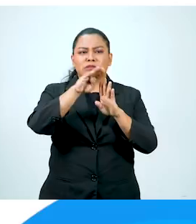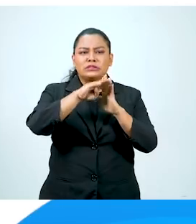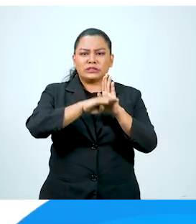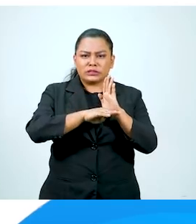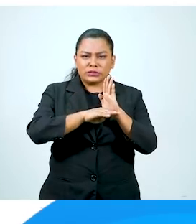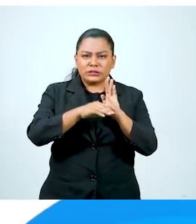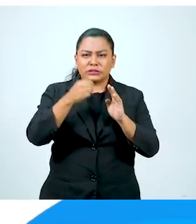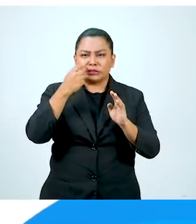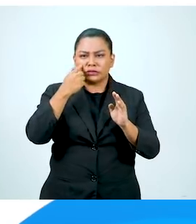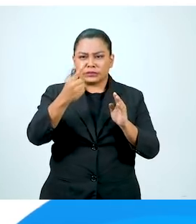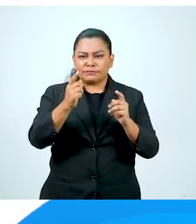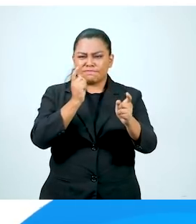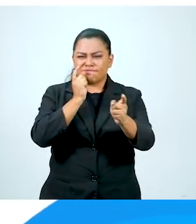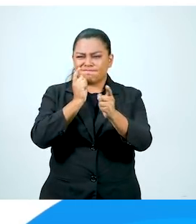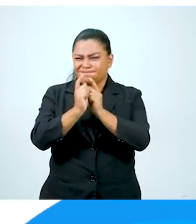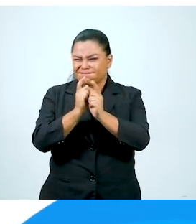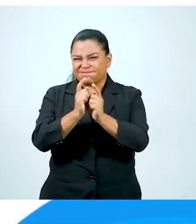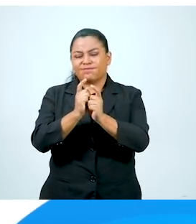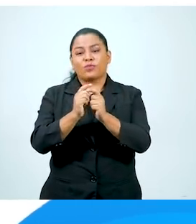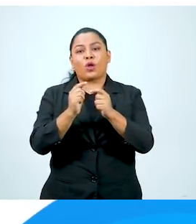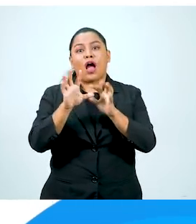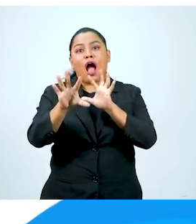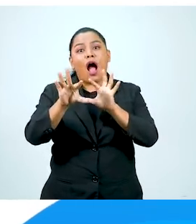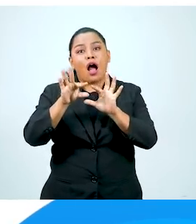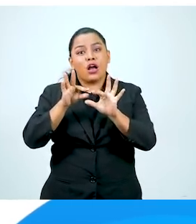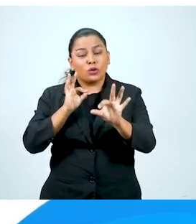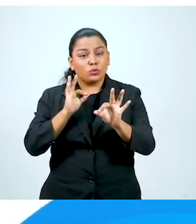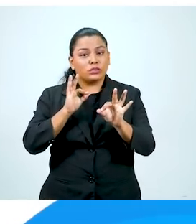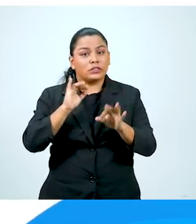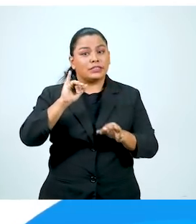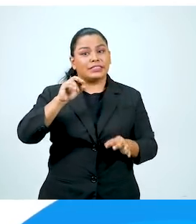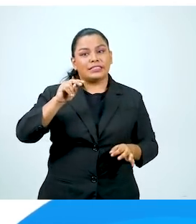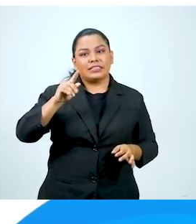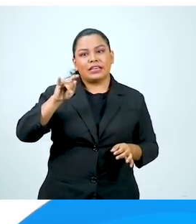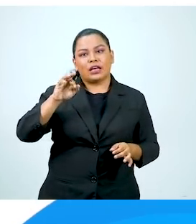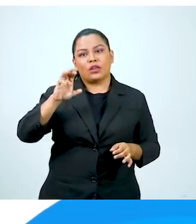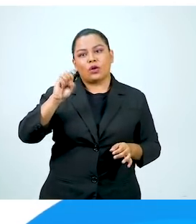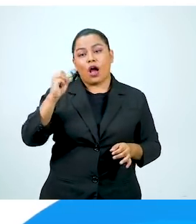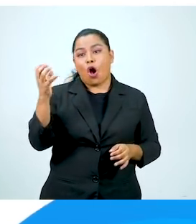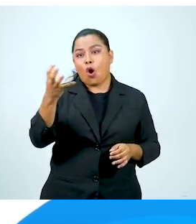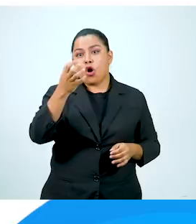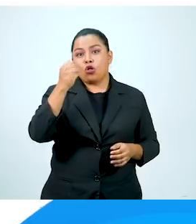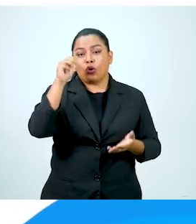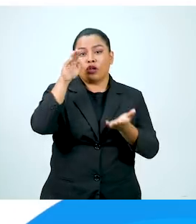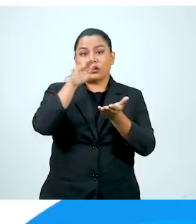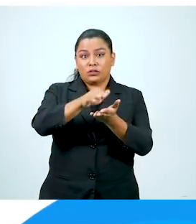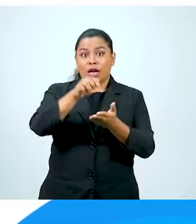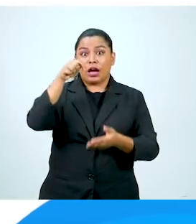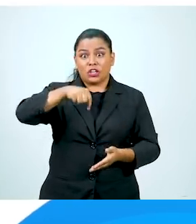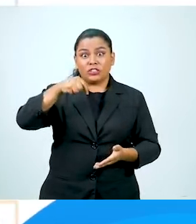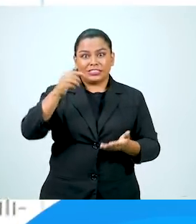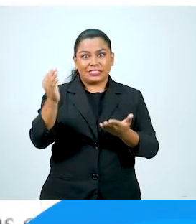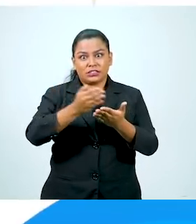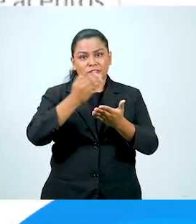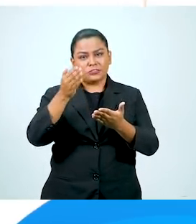se encuentran en estrecha relación con algunos de los indicadores de logro de la unidad en